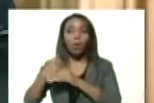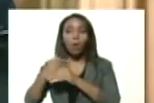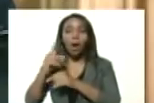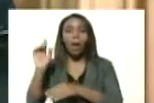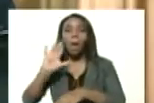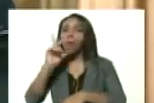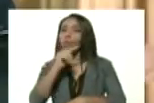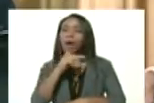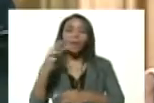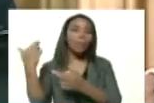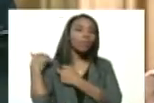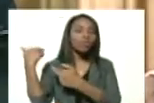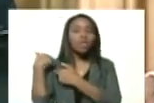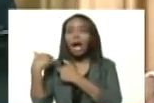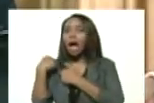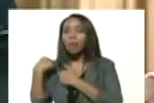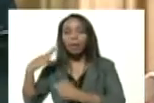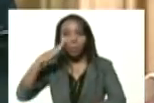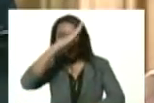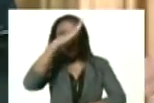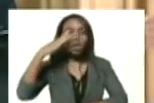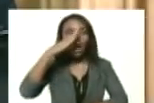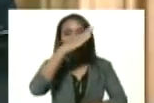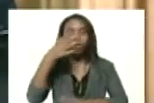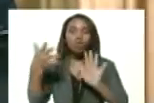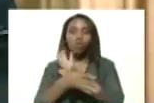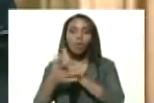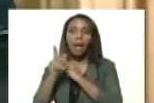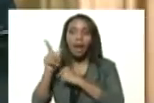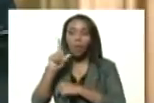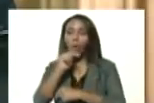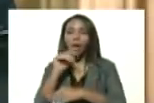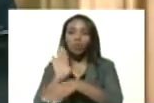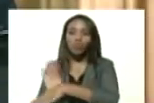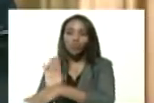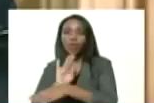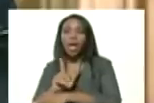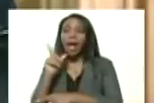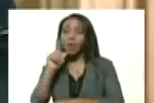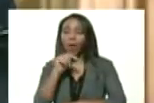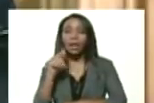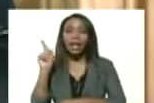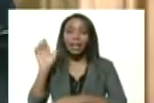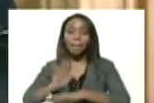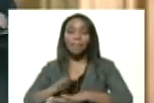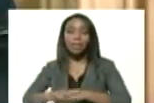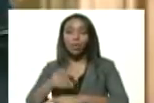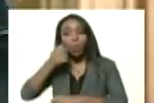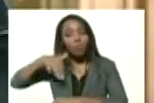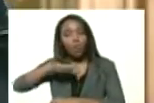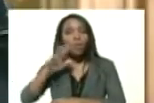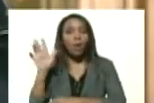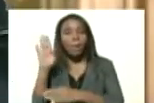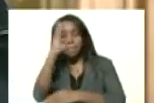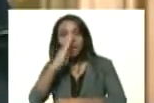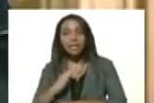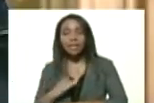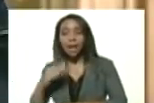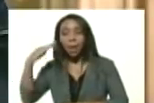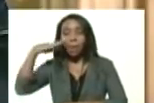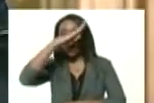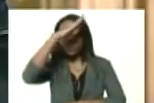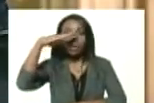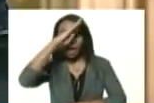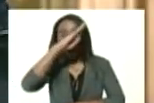irresponsabilidad y a ir bolsonaro su responsabilidad que le está causando al pueblo de brasil jair bolsonaro